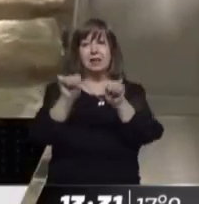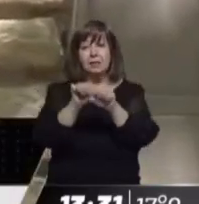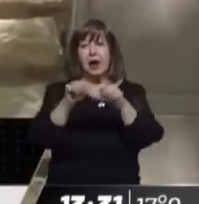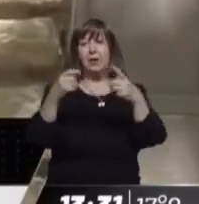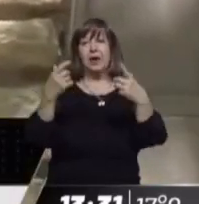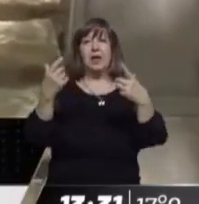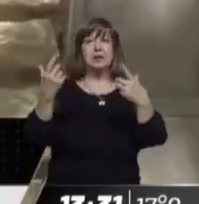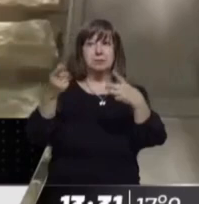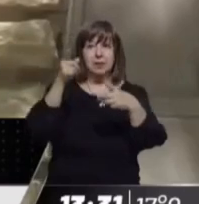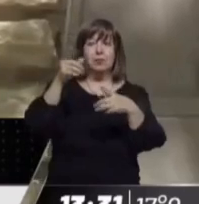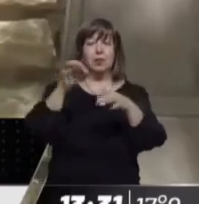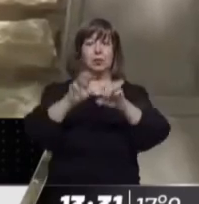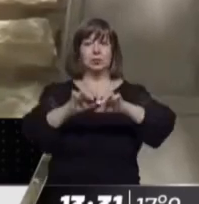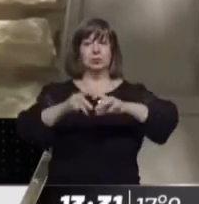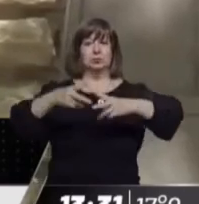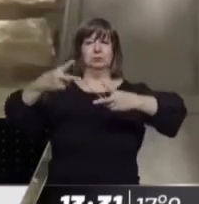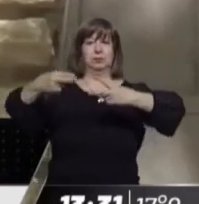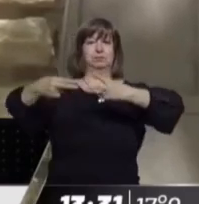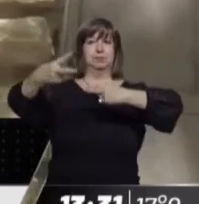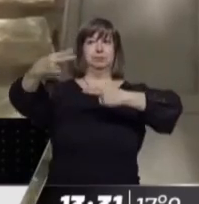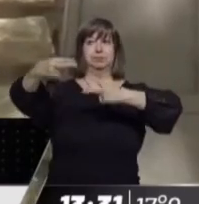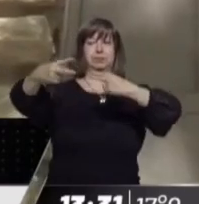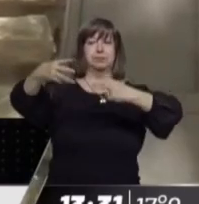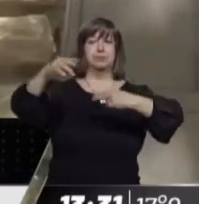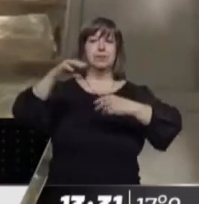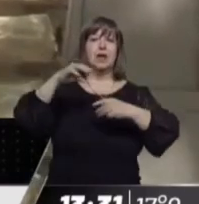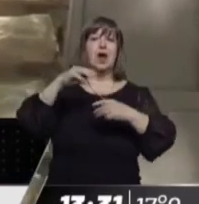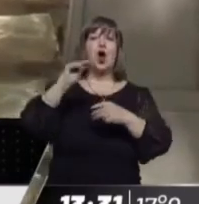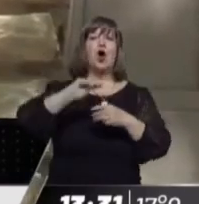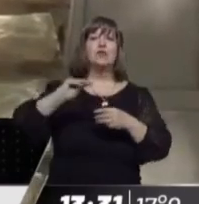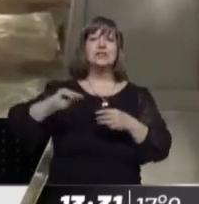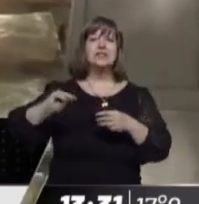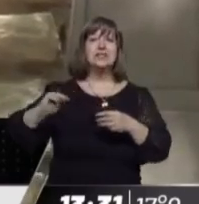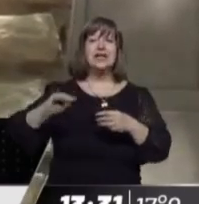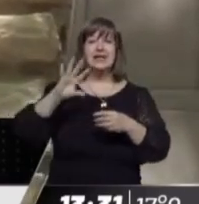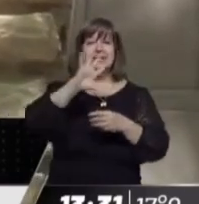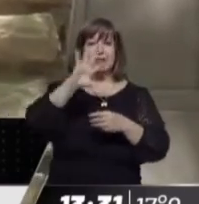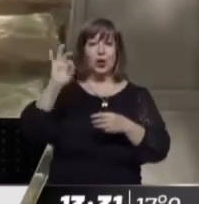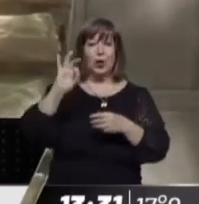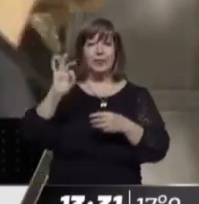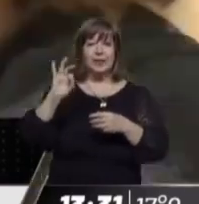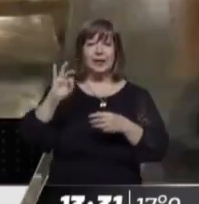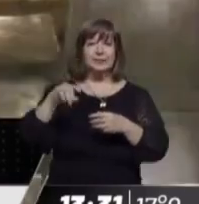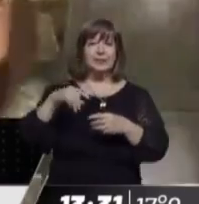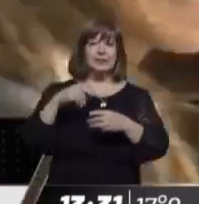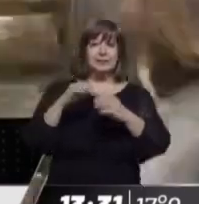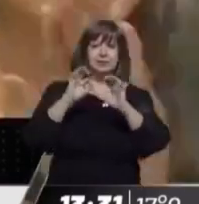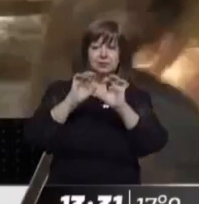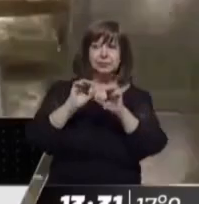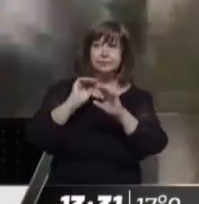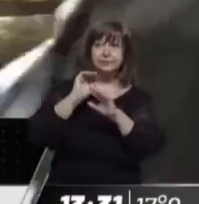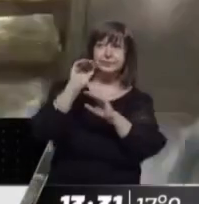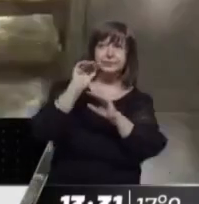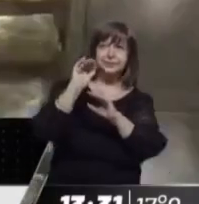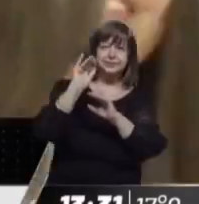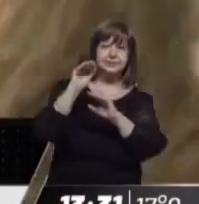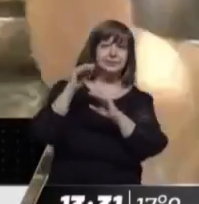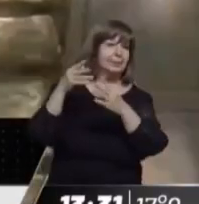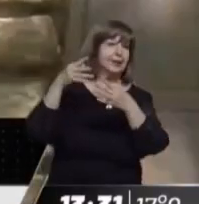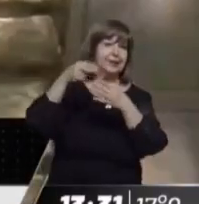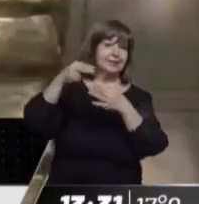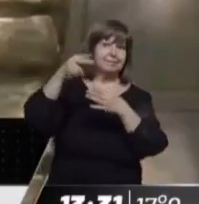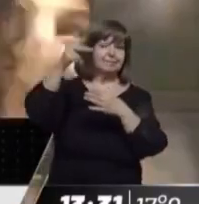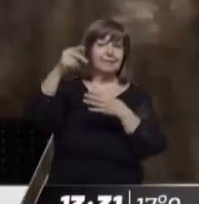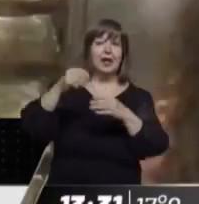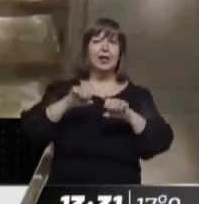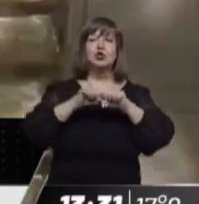con el cual se trabaja en red a nivel nacional y bueno, los registros no pueden procesar los trámites en este momento.